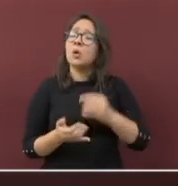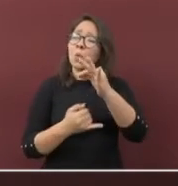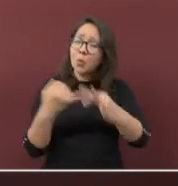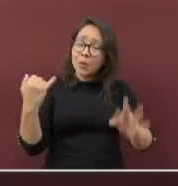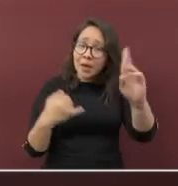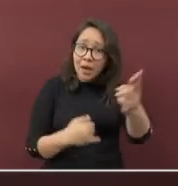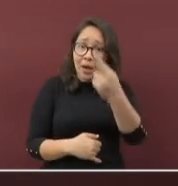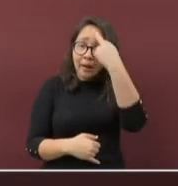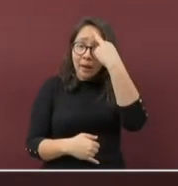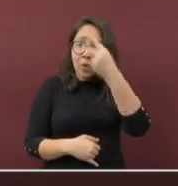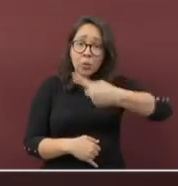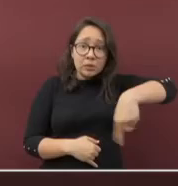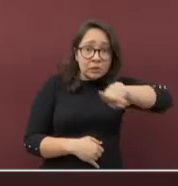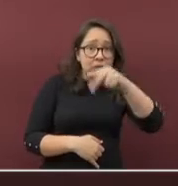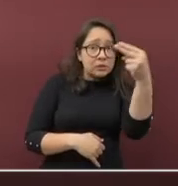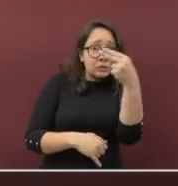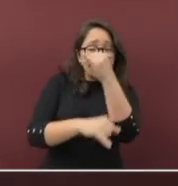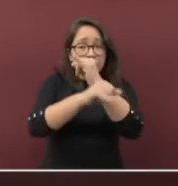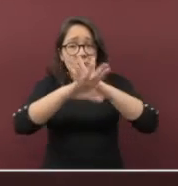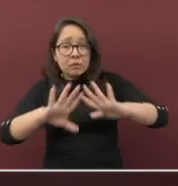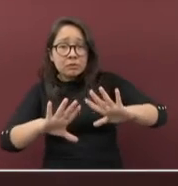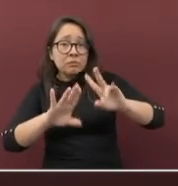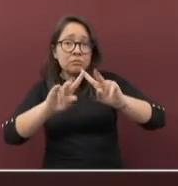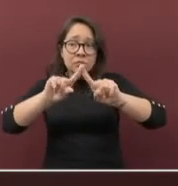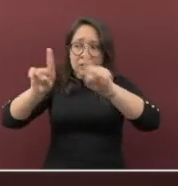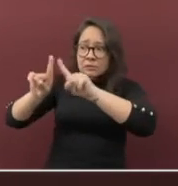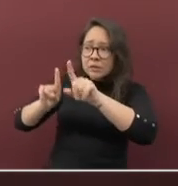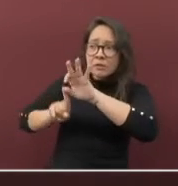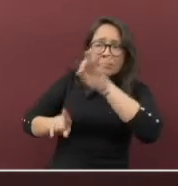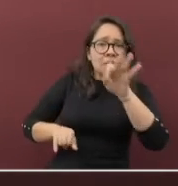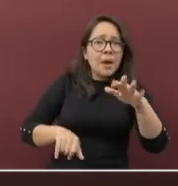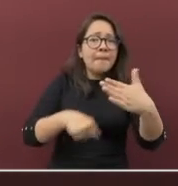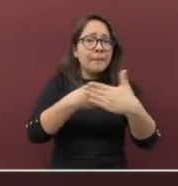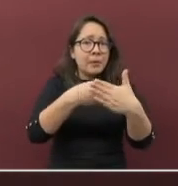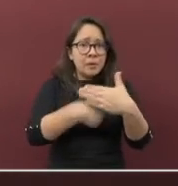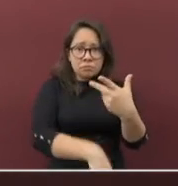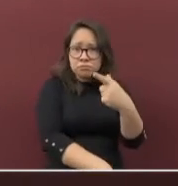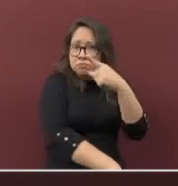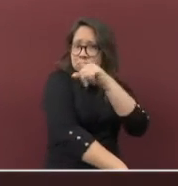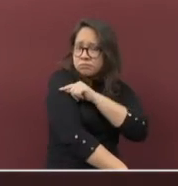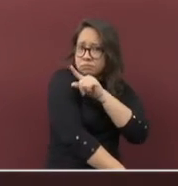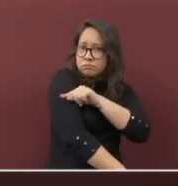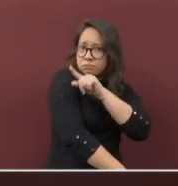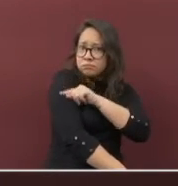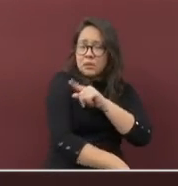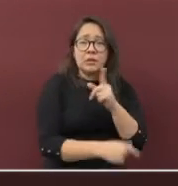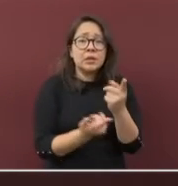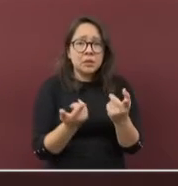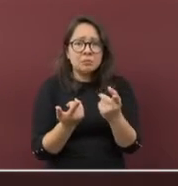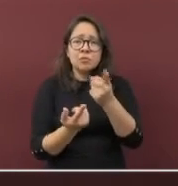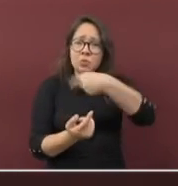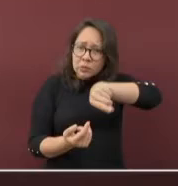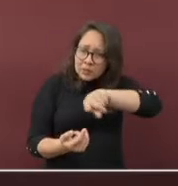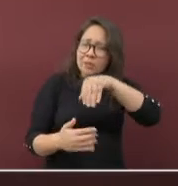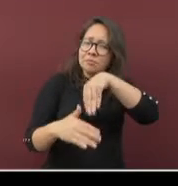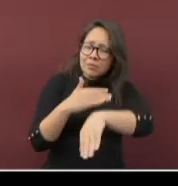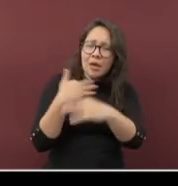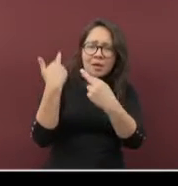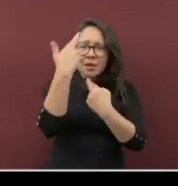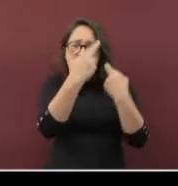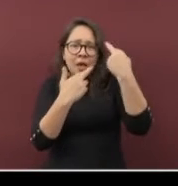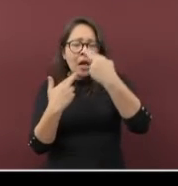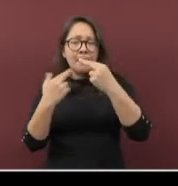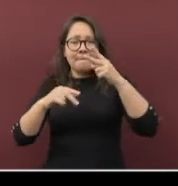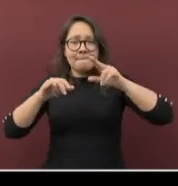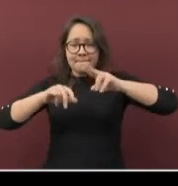recuerdo que si requieren información sobre las jornadas de vacunación vigentes puede visitar la página oficial